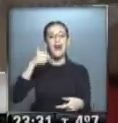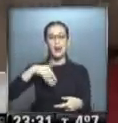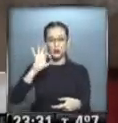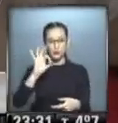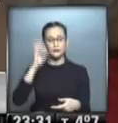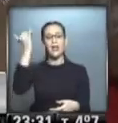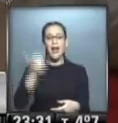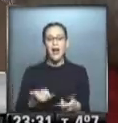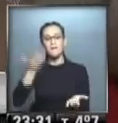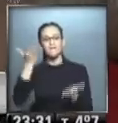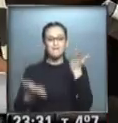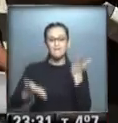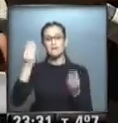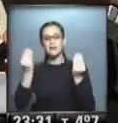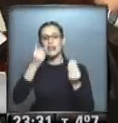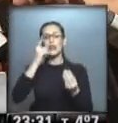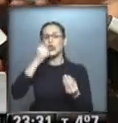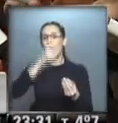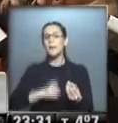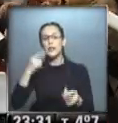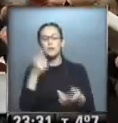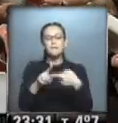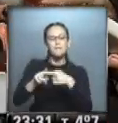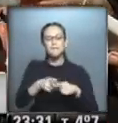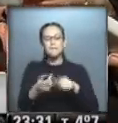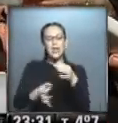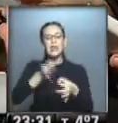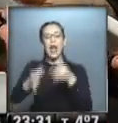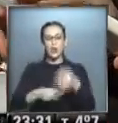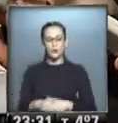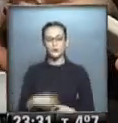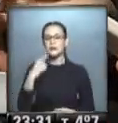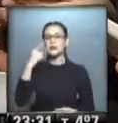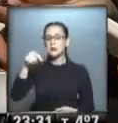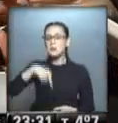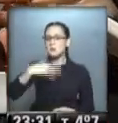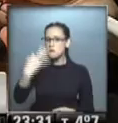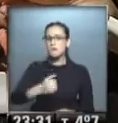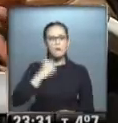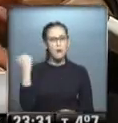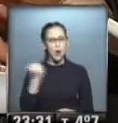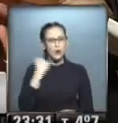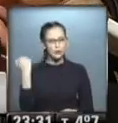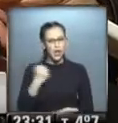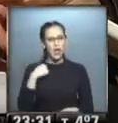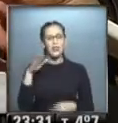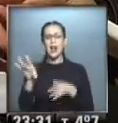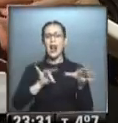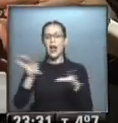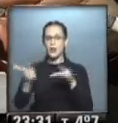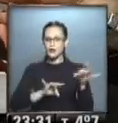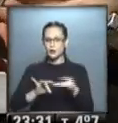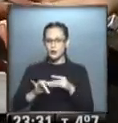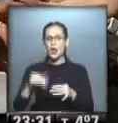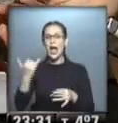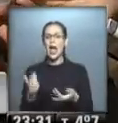balance de las elecciones del domingo. Para nosotros ha sido una elección muy importante, que insisto, estamos renovando la elección del 2009, duplicamos